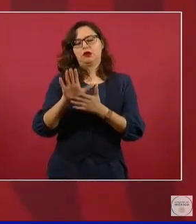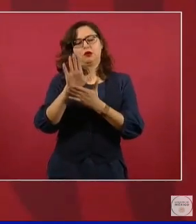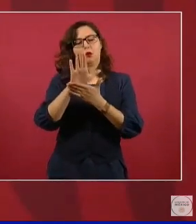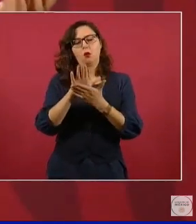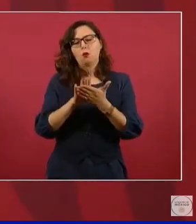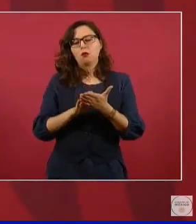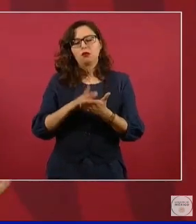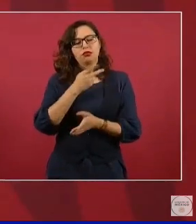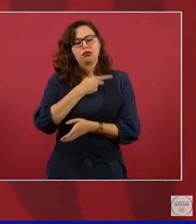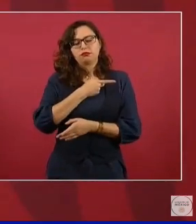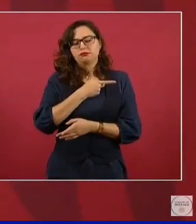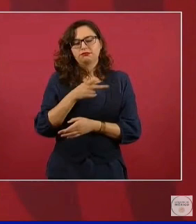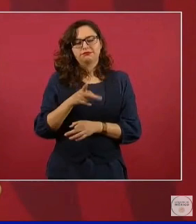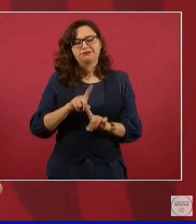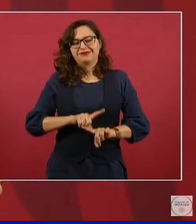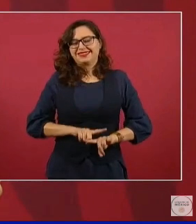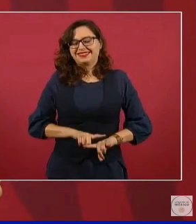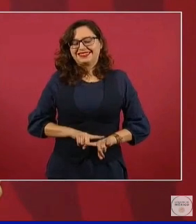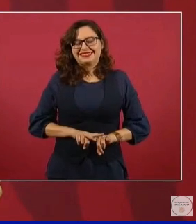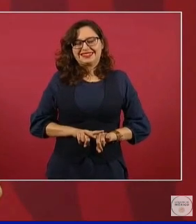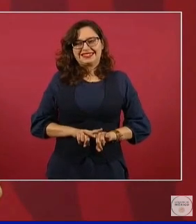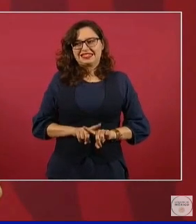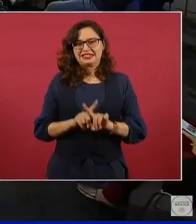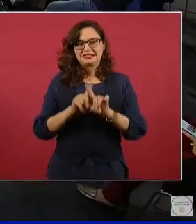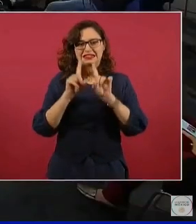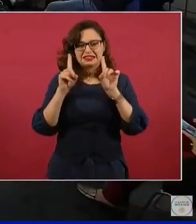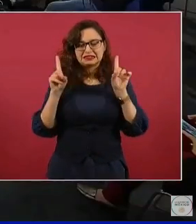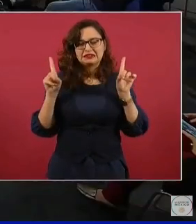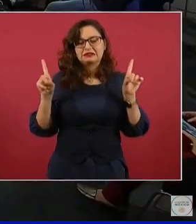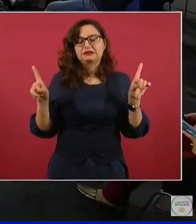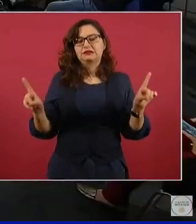Jaime era otra cosa, completamente distinta.